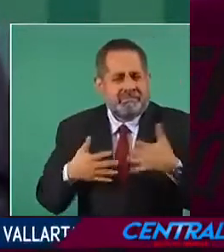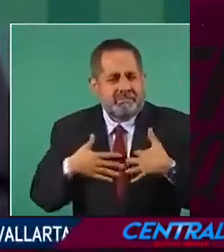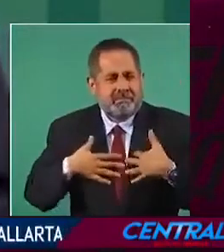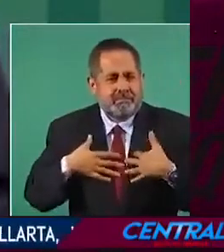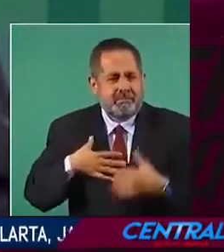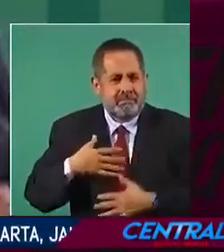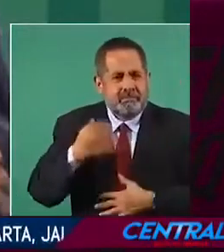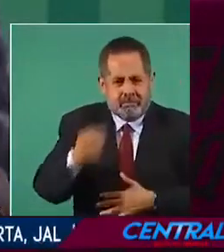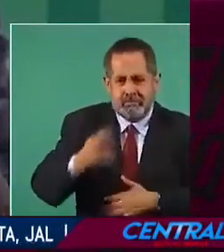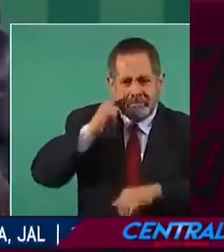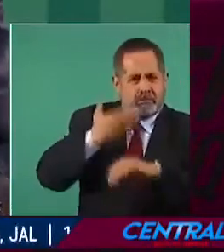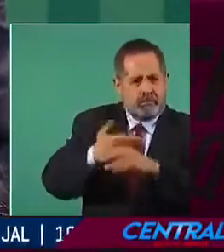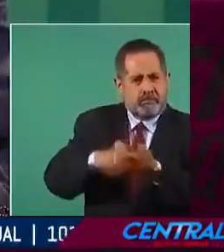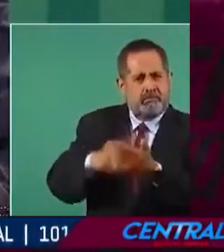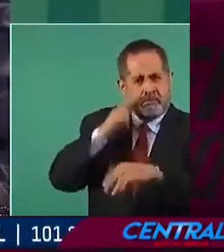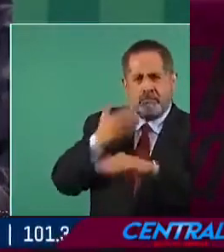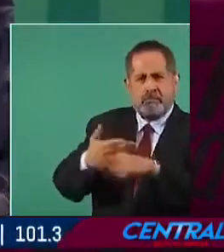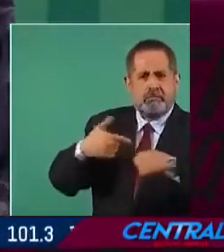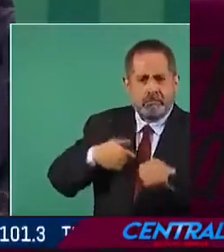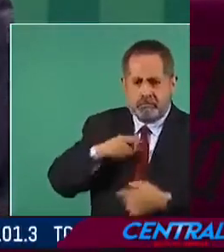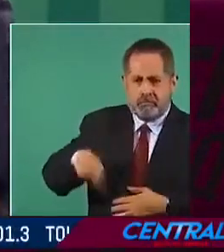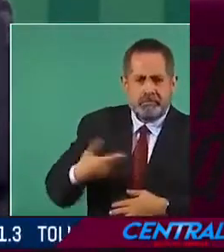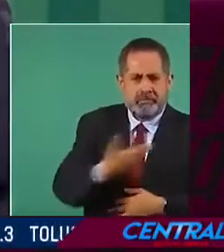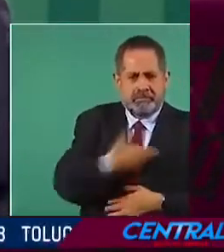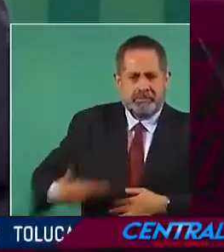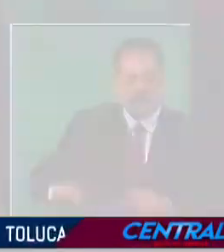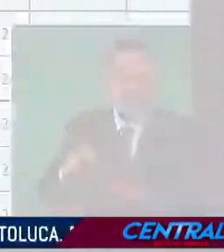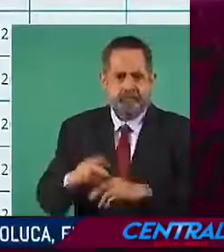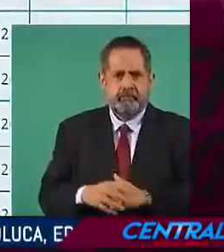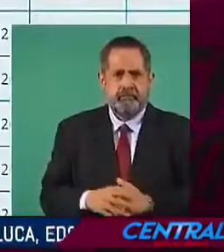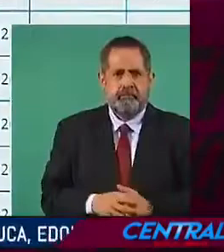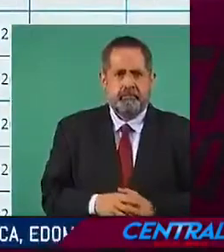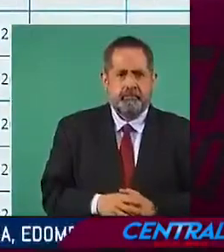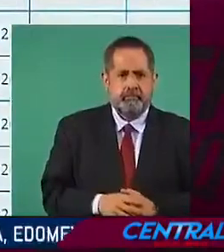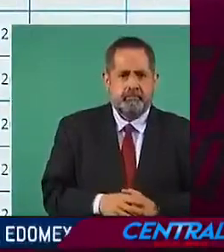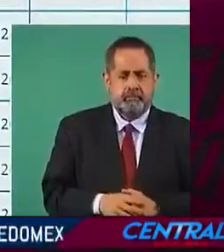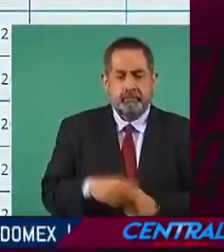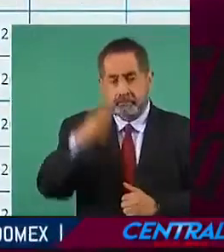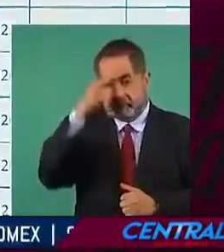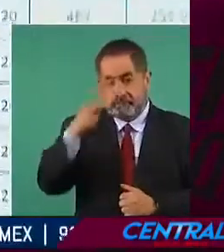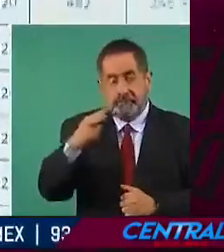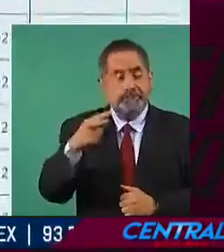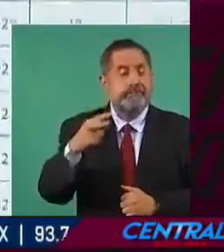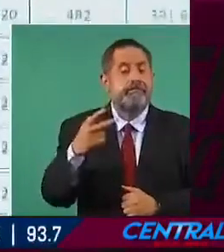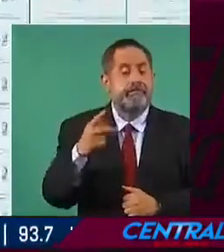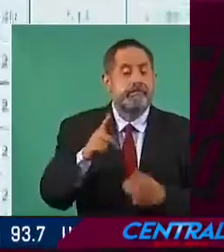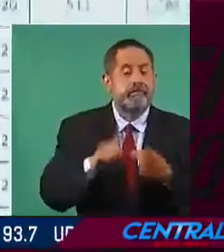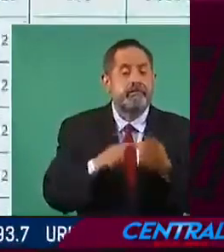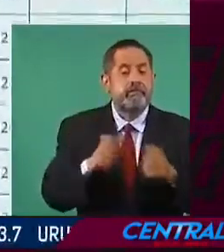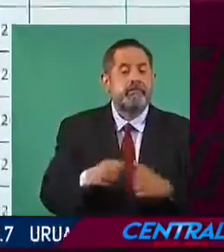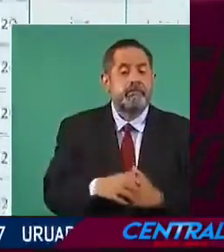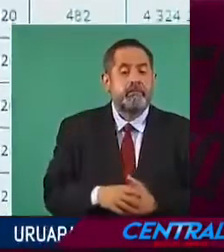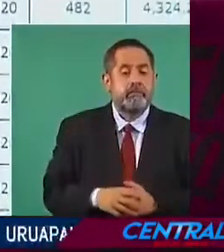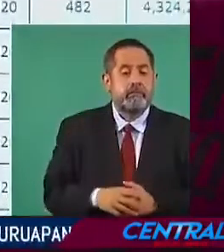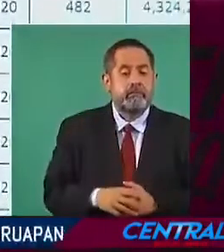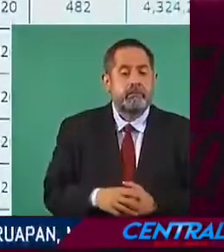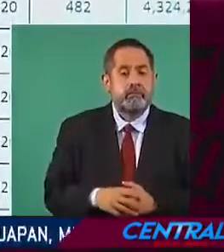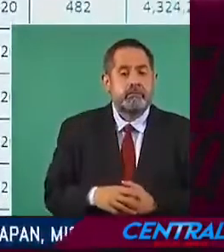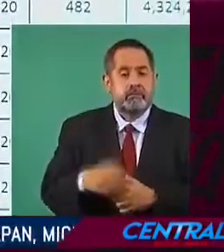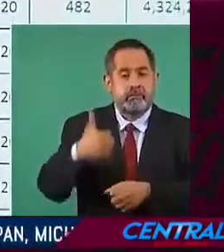¿cómo no voy a aceptar la responsabilidad si soy presidente de México? México ocupa